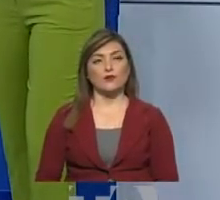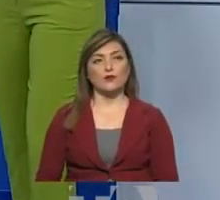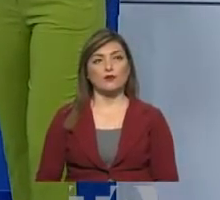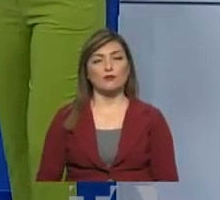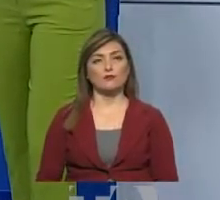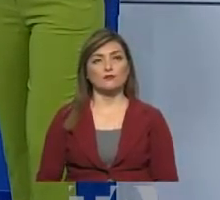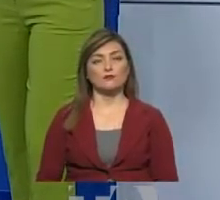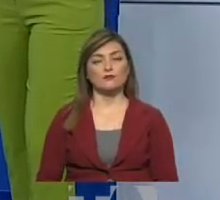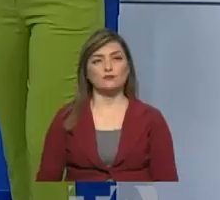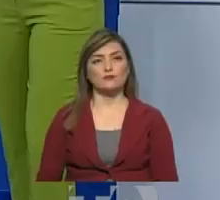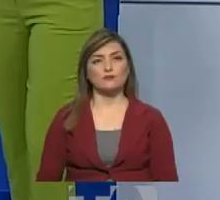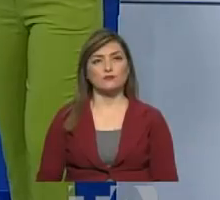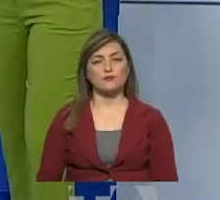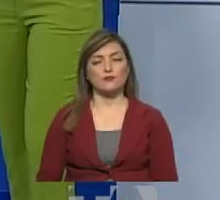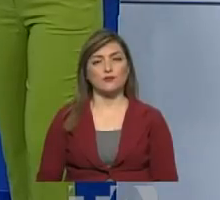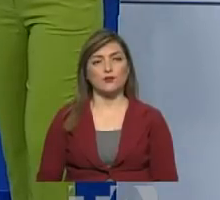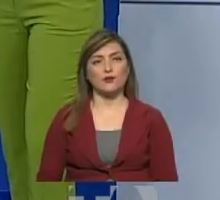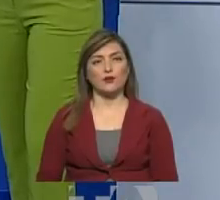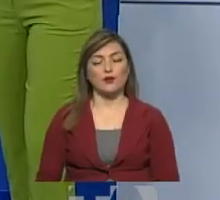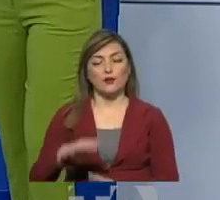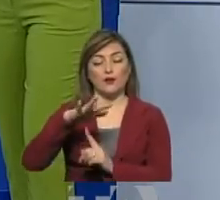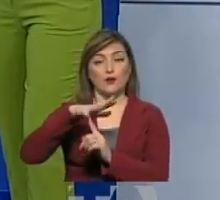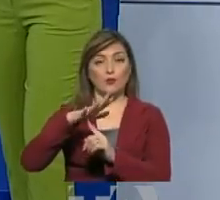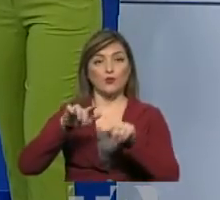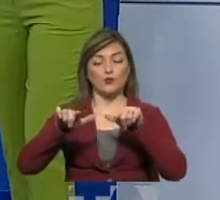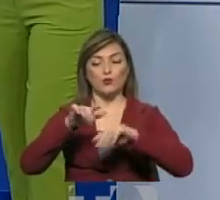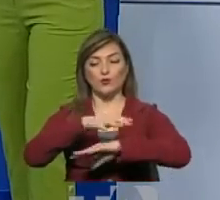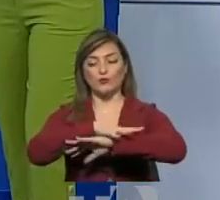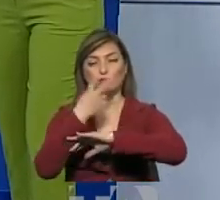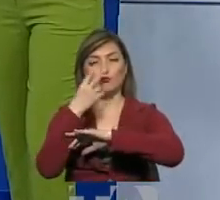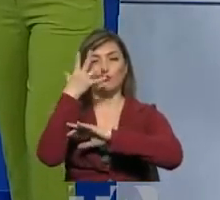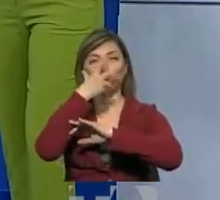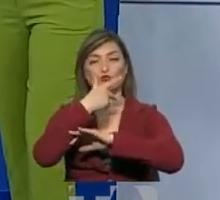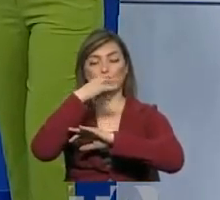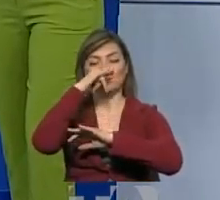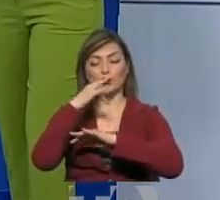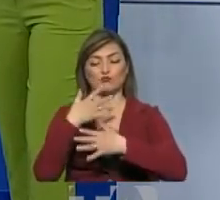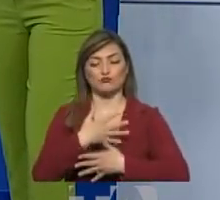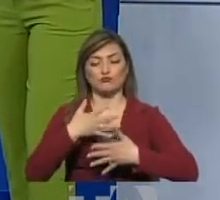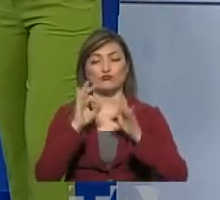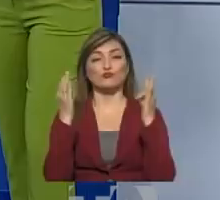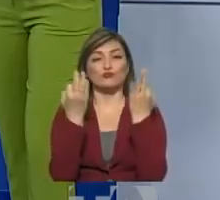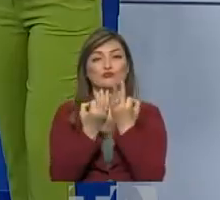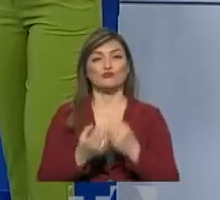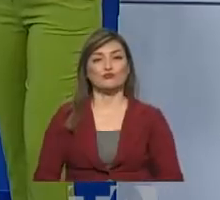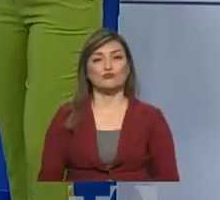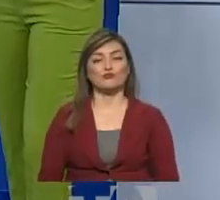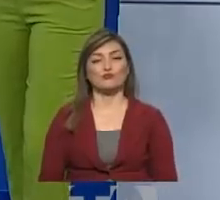Sur, con un mirador espectacular para que usted visite este fin de semana y disfrute del aire libre en familia.